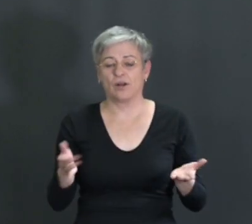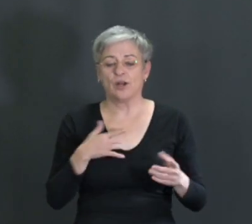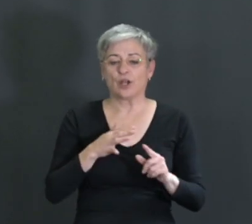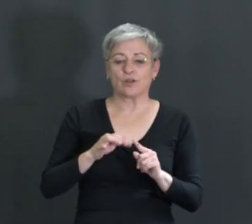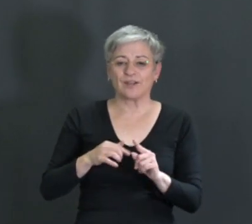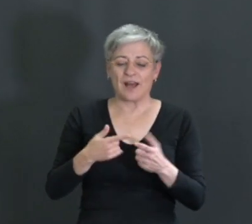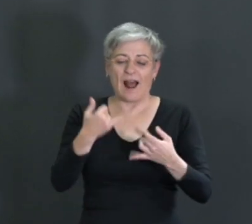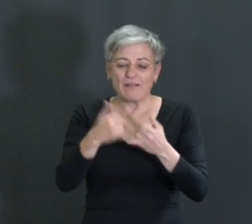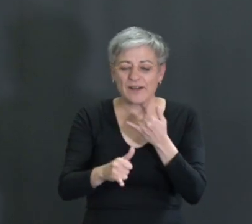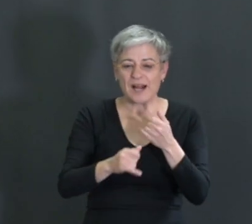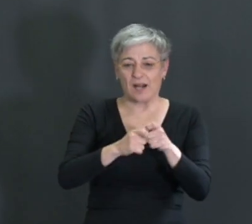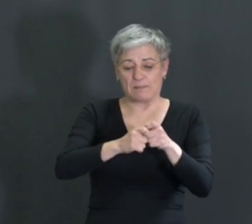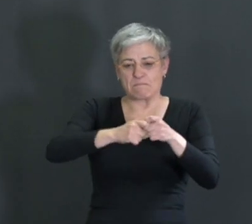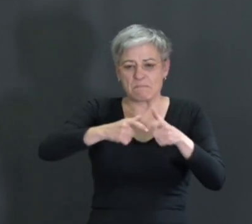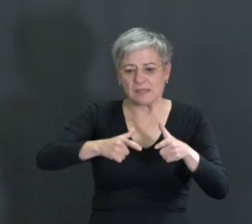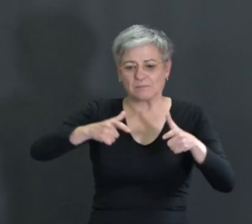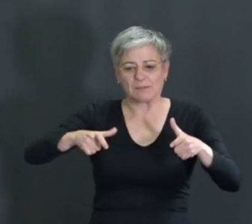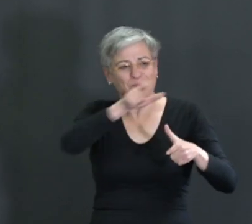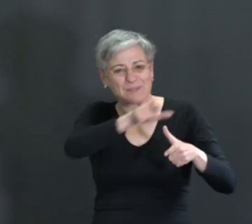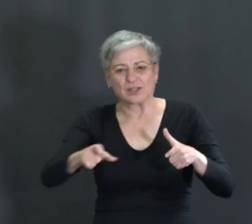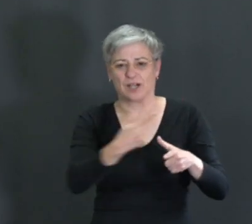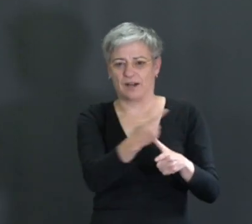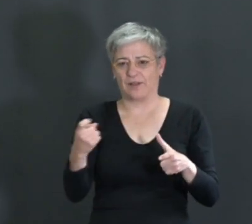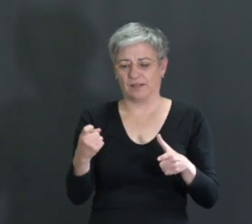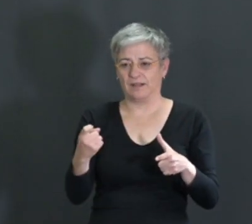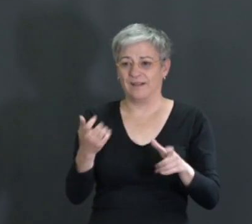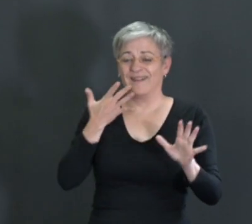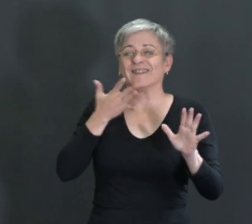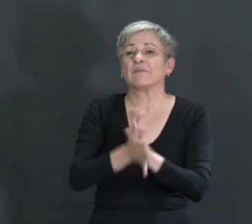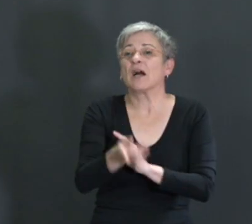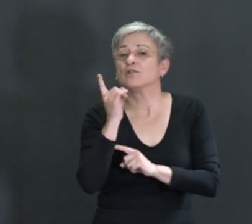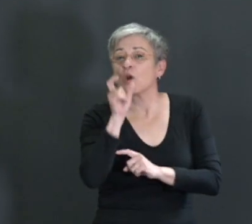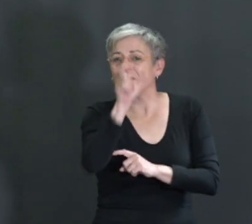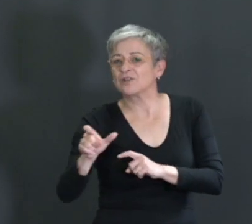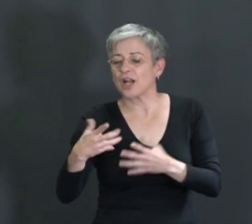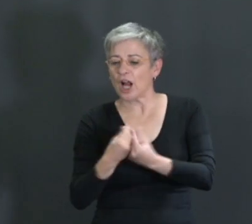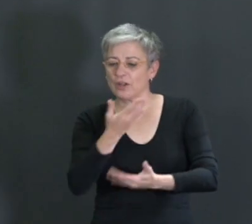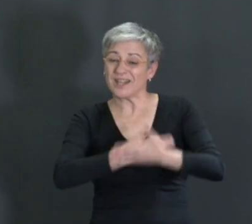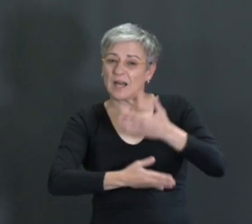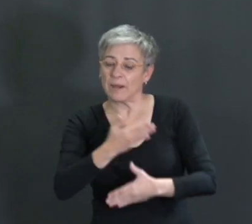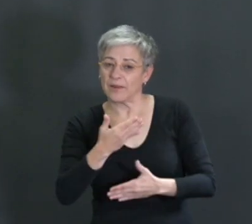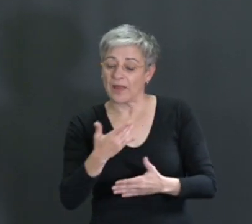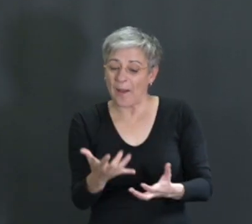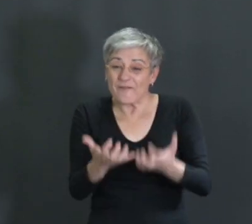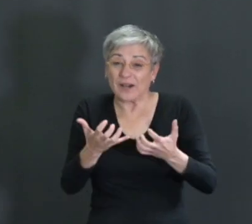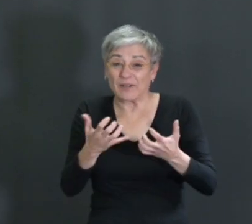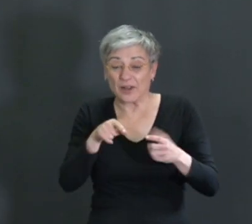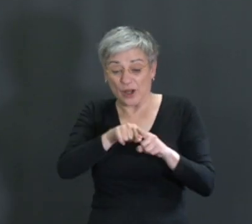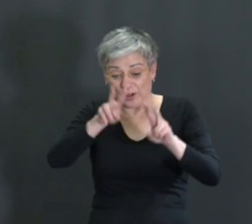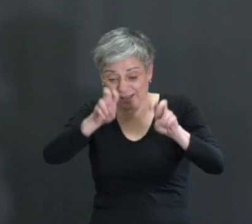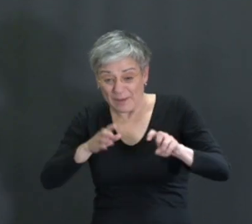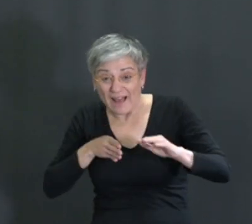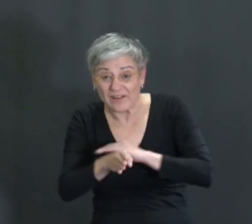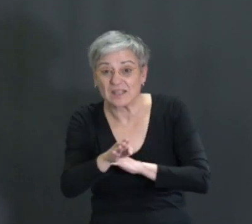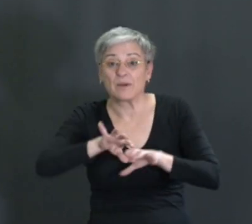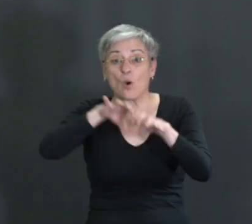sumando población, y al final no es solamente las personas con discapacidad las que son beneficiarias de esa